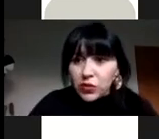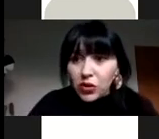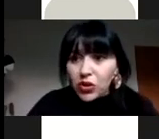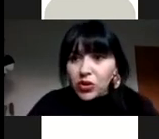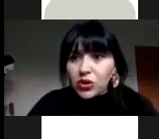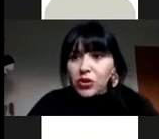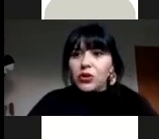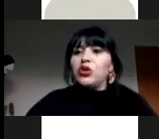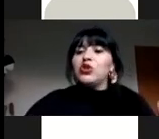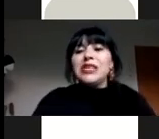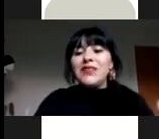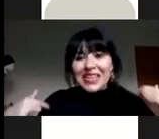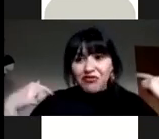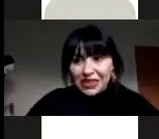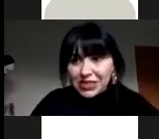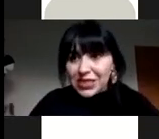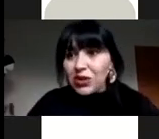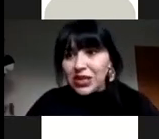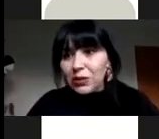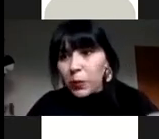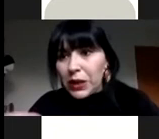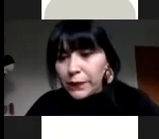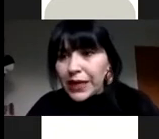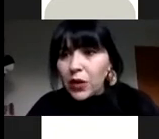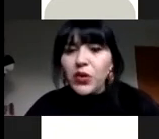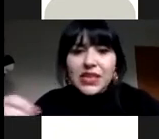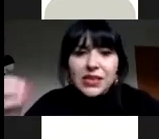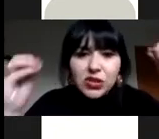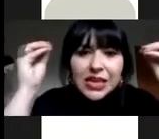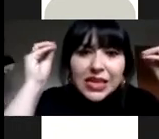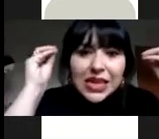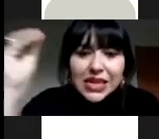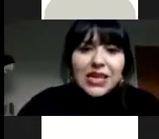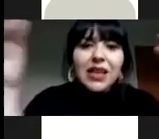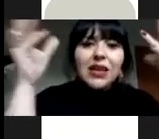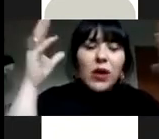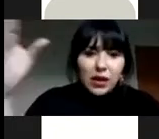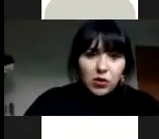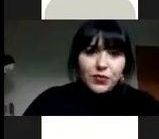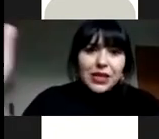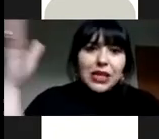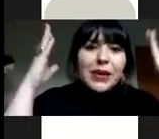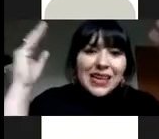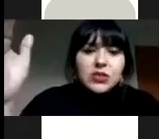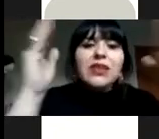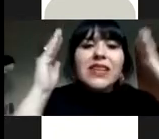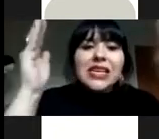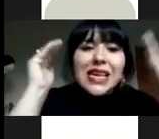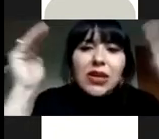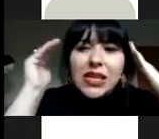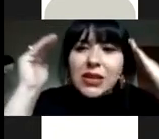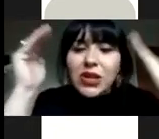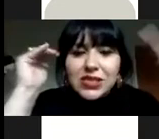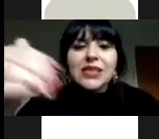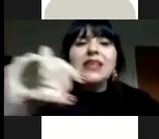mismo, no sirven las bases de lo que teníamos planificado, hoy día tenemos que readecuarlo. Y para eso, adivinen qué es